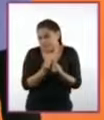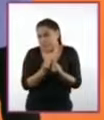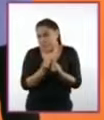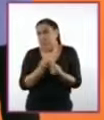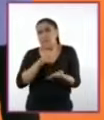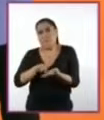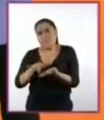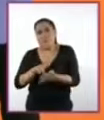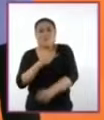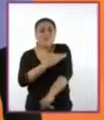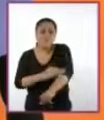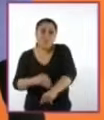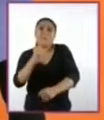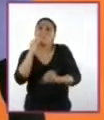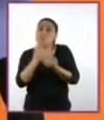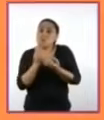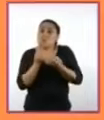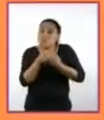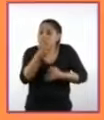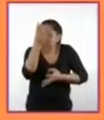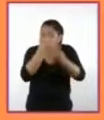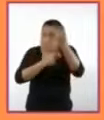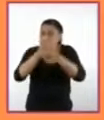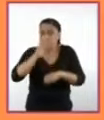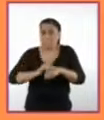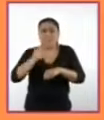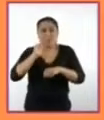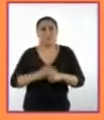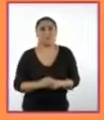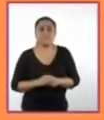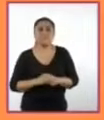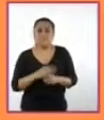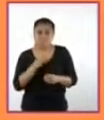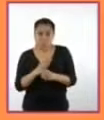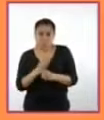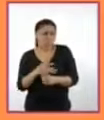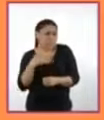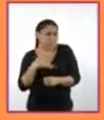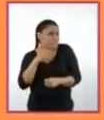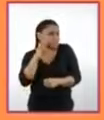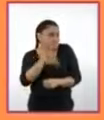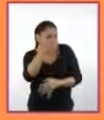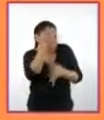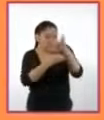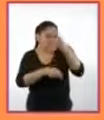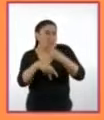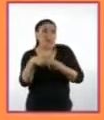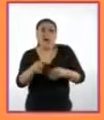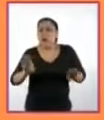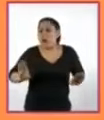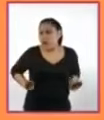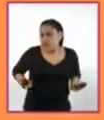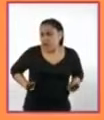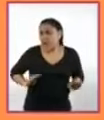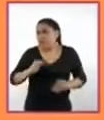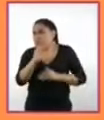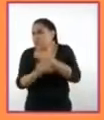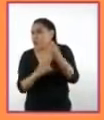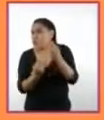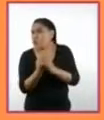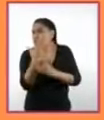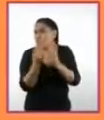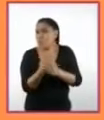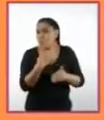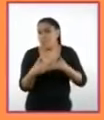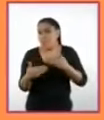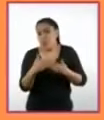la familia y reforzar los aprendizajes. Identificaremos las características de los procesos y avances de innovación